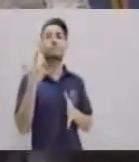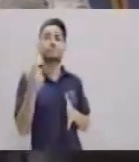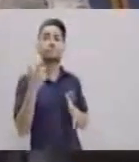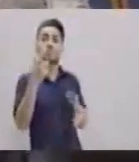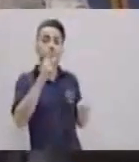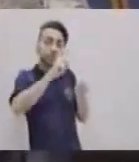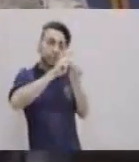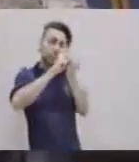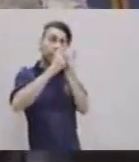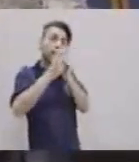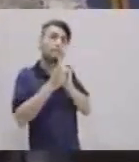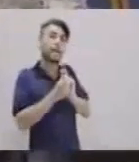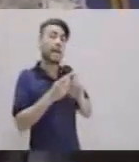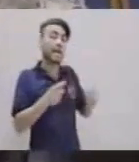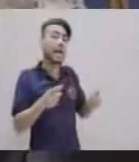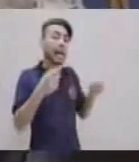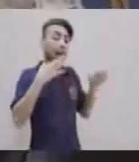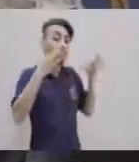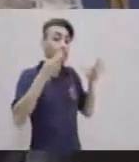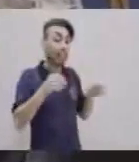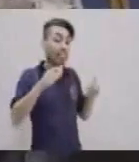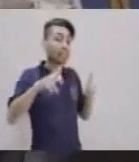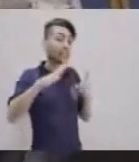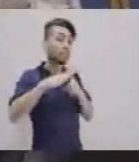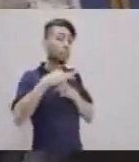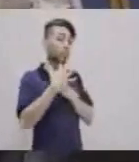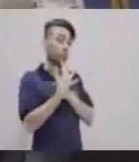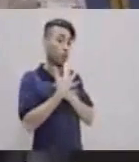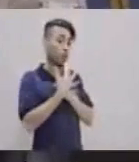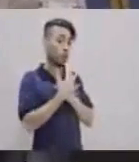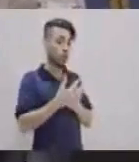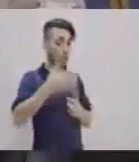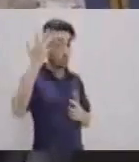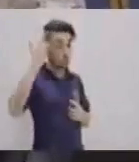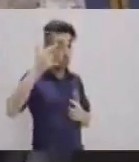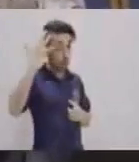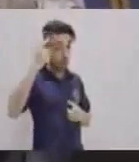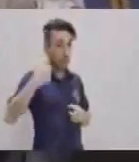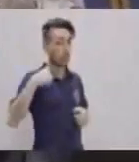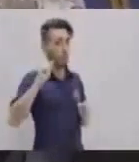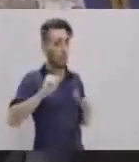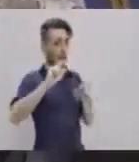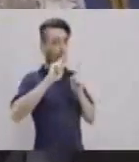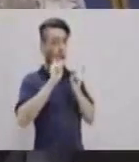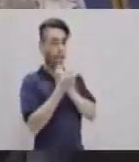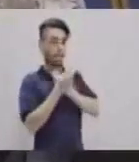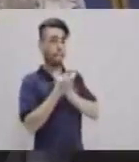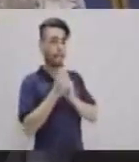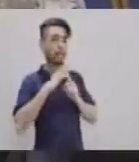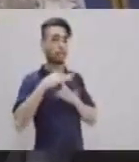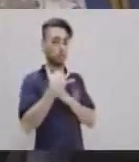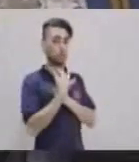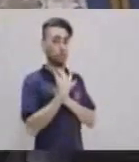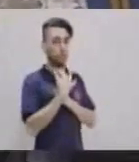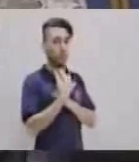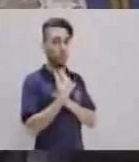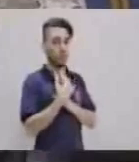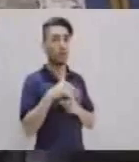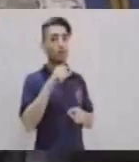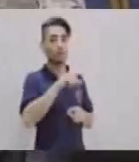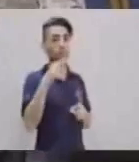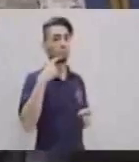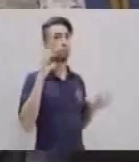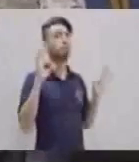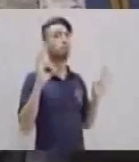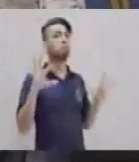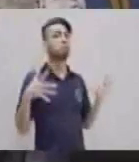es transformar esa realidad. Día a día nosotros debemos de transformar esa realidad, y esos vanguardistas estaban en